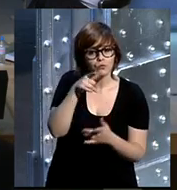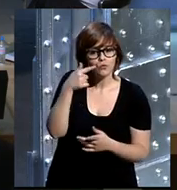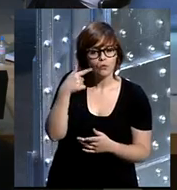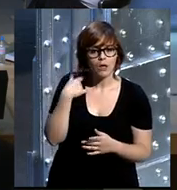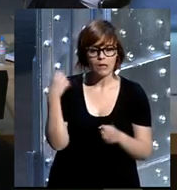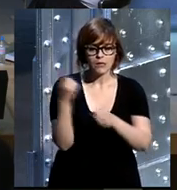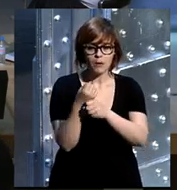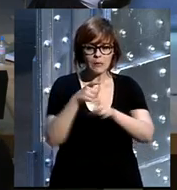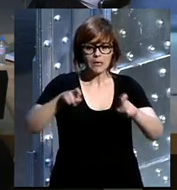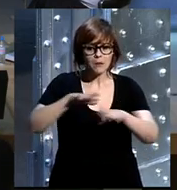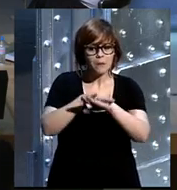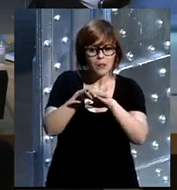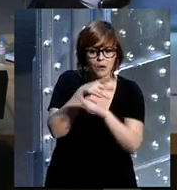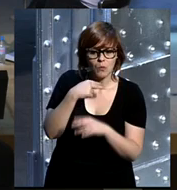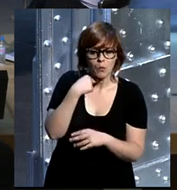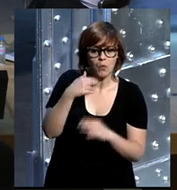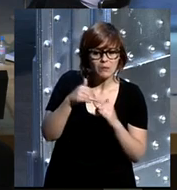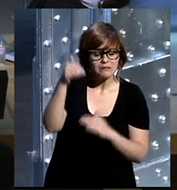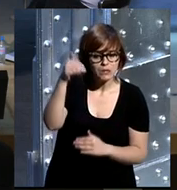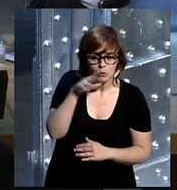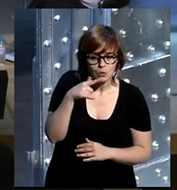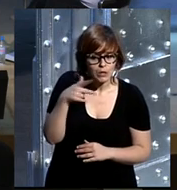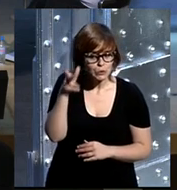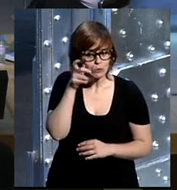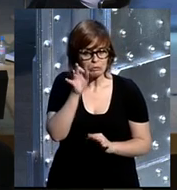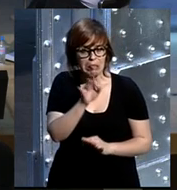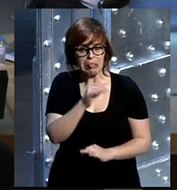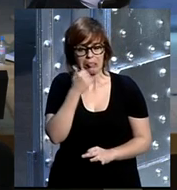y llevo 36 ¿Puedes hablar un años. poquito más alto porque aquí casi no le escuchamos?